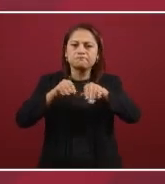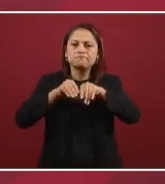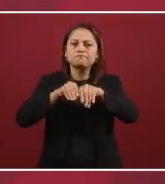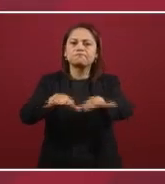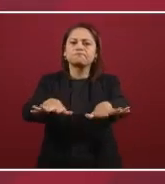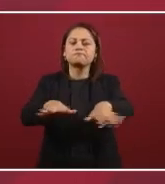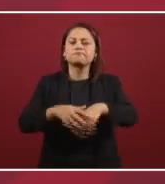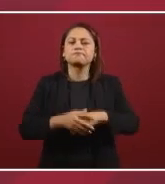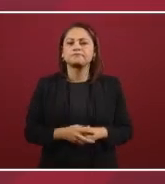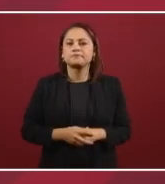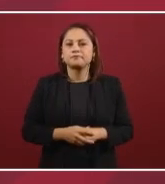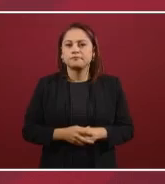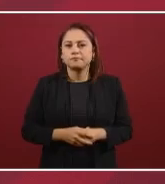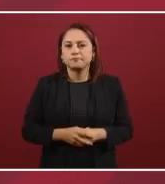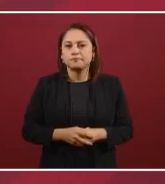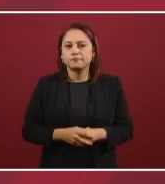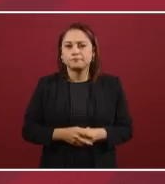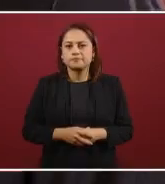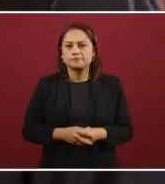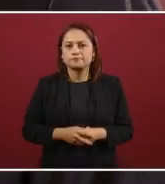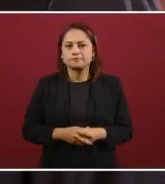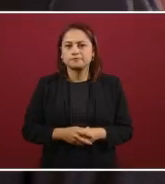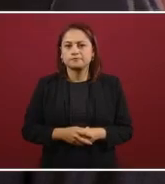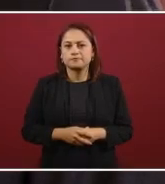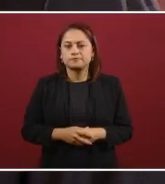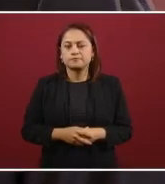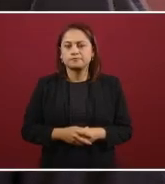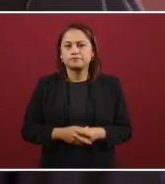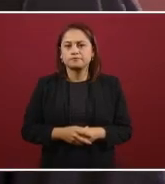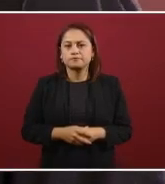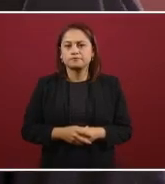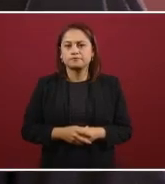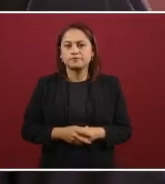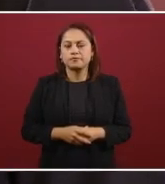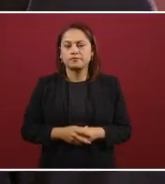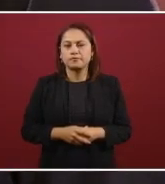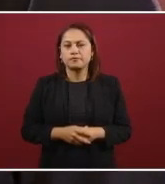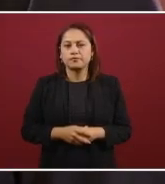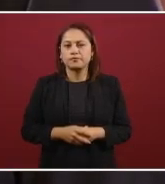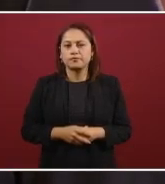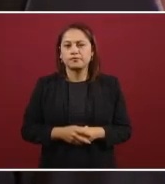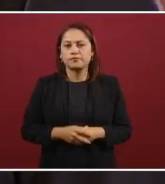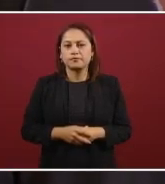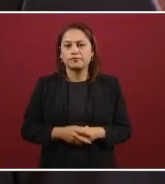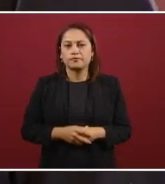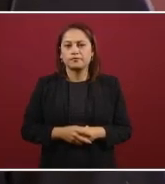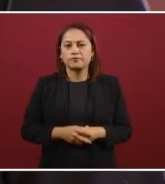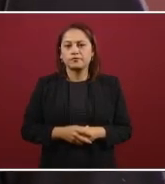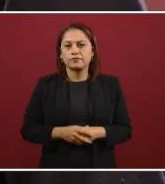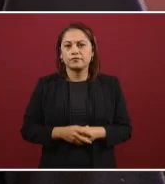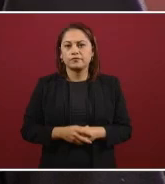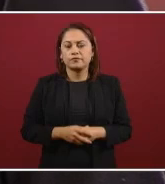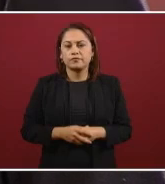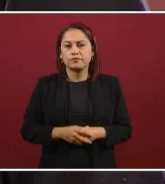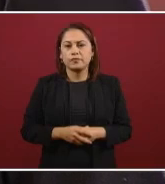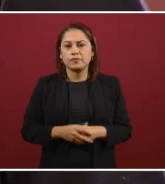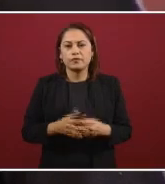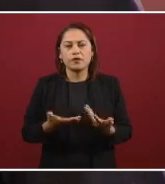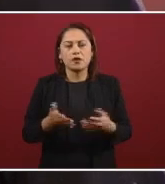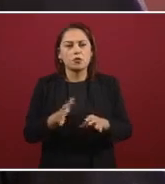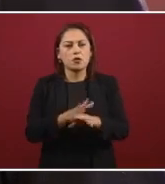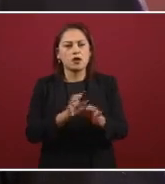un panorama distinto de las series en